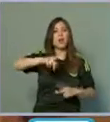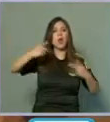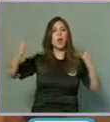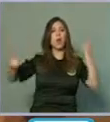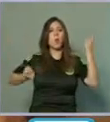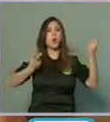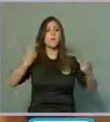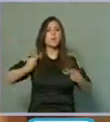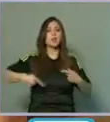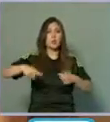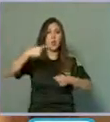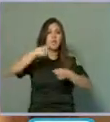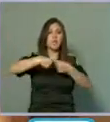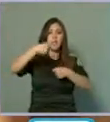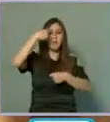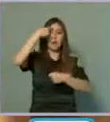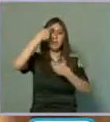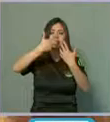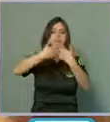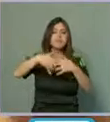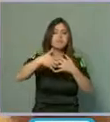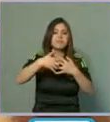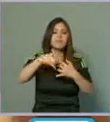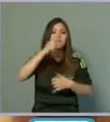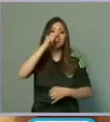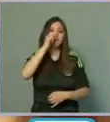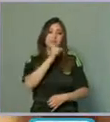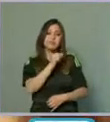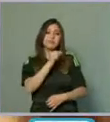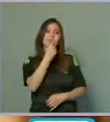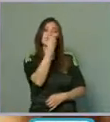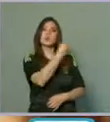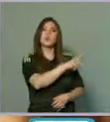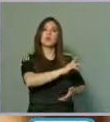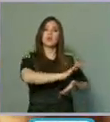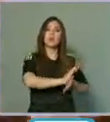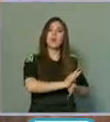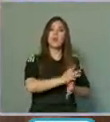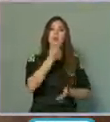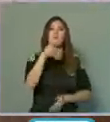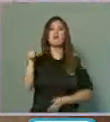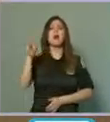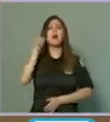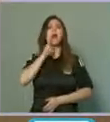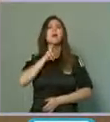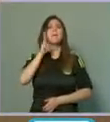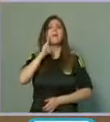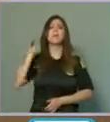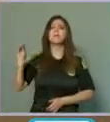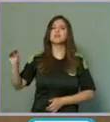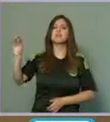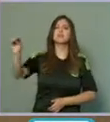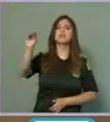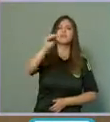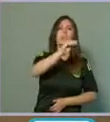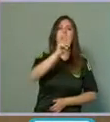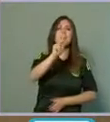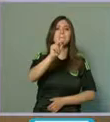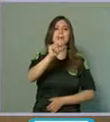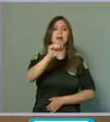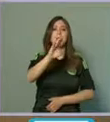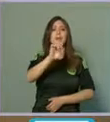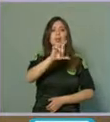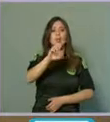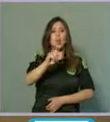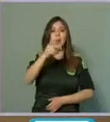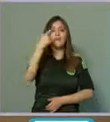muy entendidas más que condicionadas, ¿no? Entonces, este personaje recorre en el pabellón con diferentes personajes, sobre todo uno de ellos,